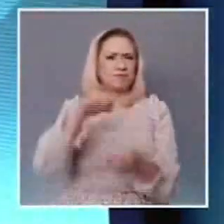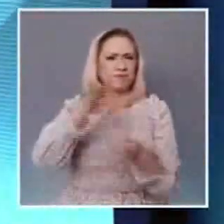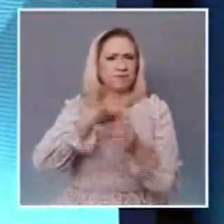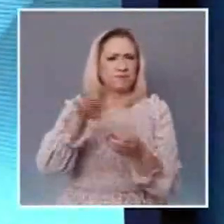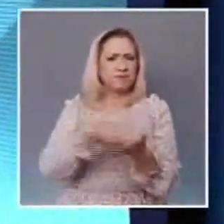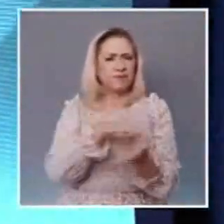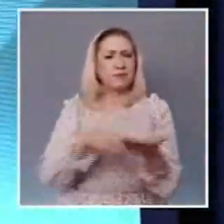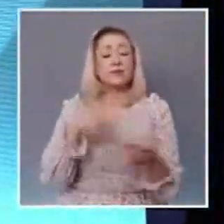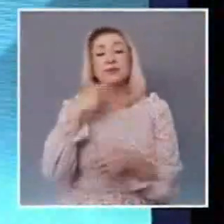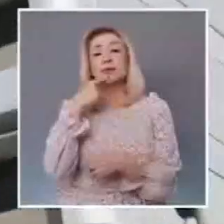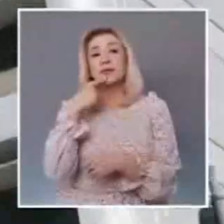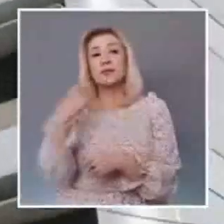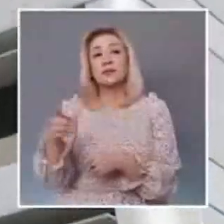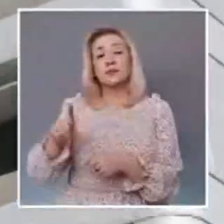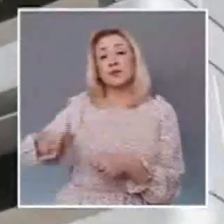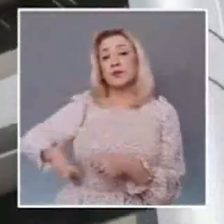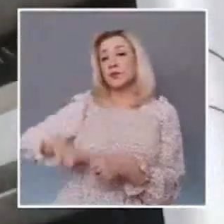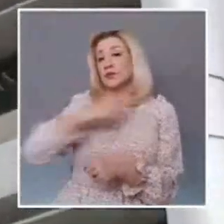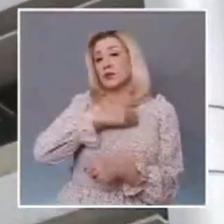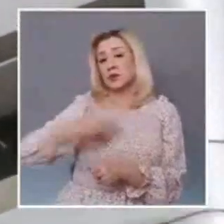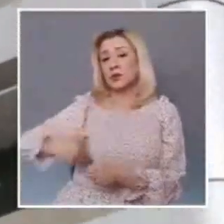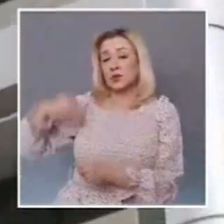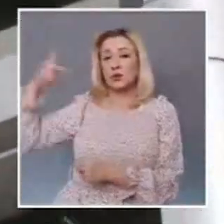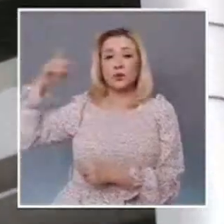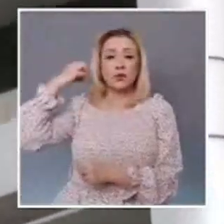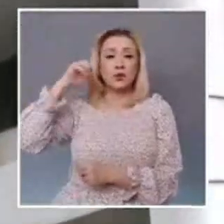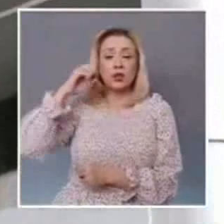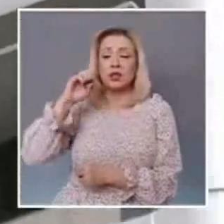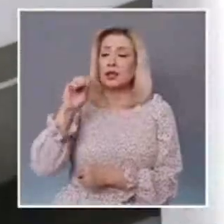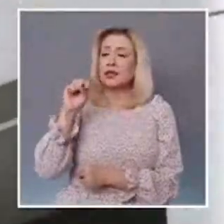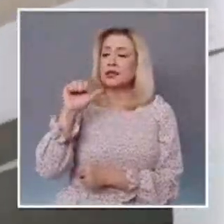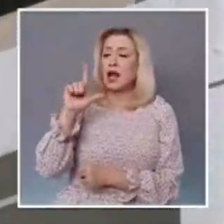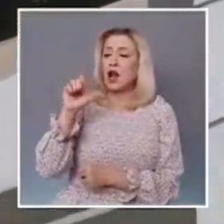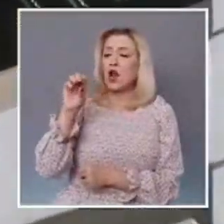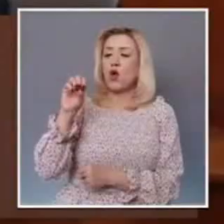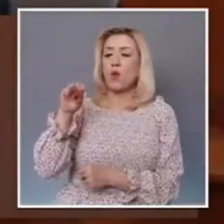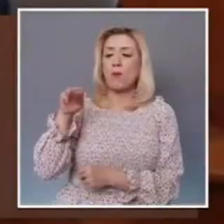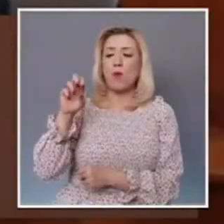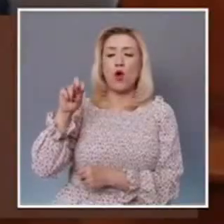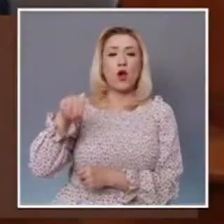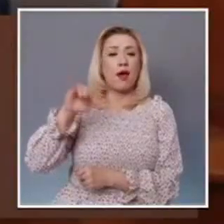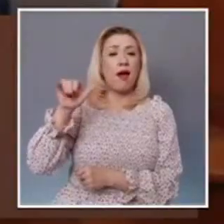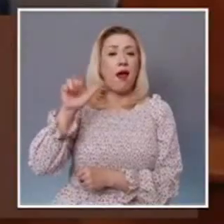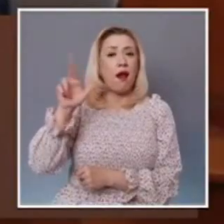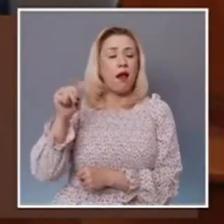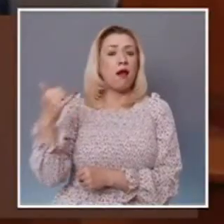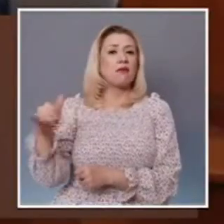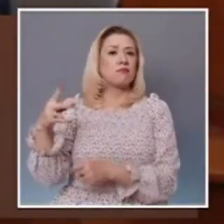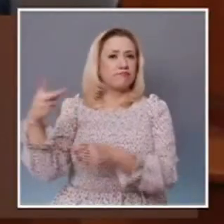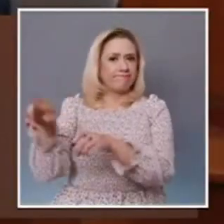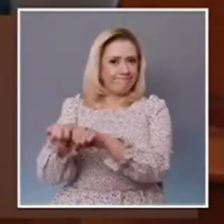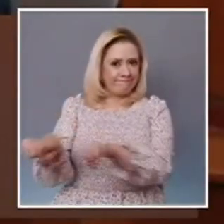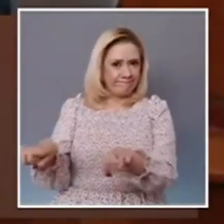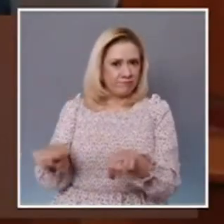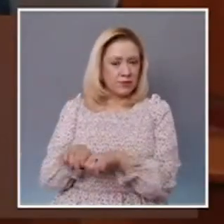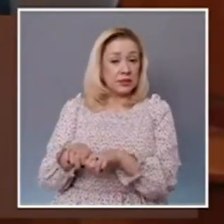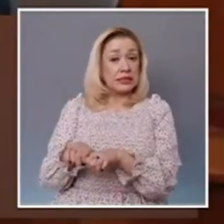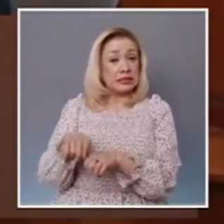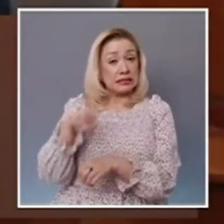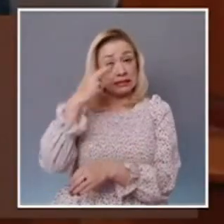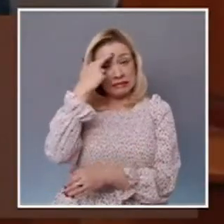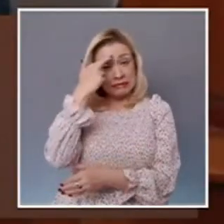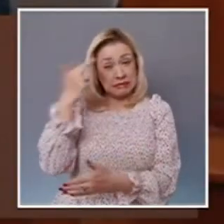que el gobernador de Oaxaca, Salomón Jara Cruz, y diversas personas servidoras públicas de la entidad vulneraron los principios de